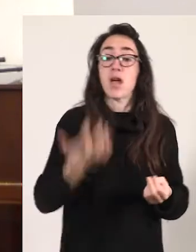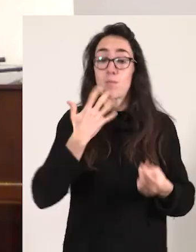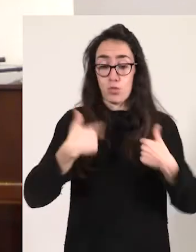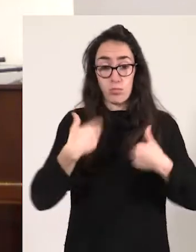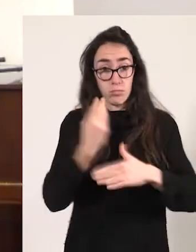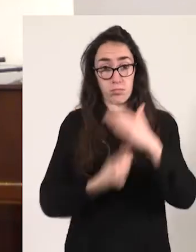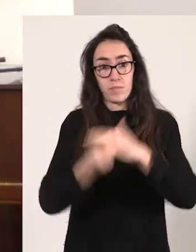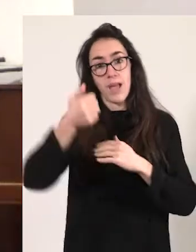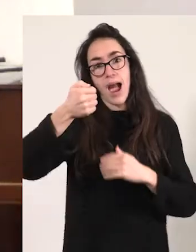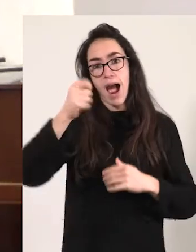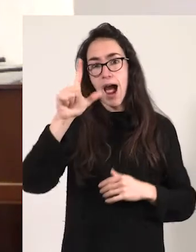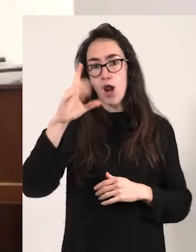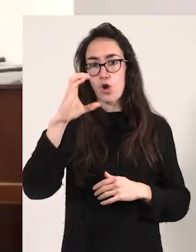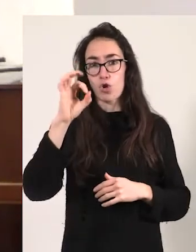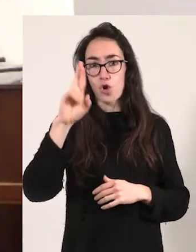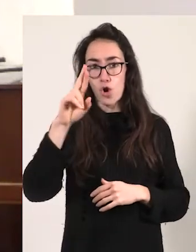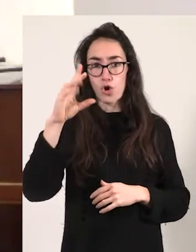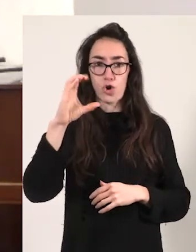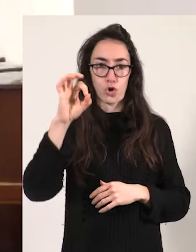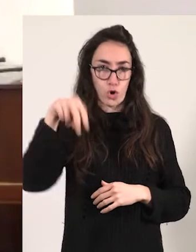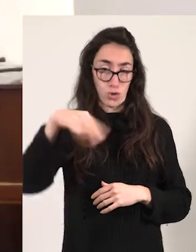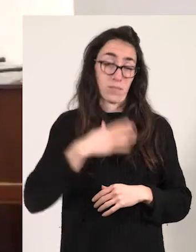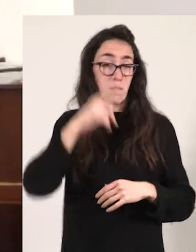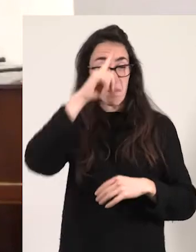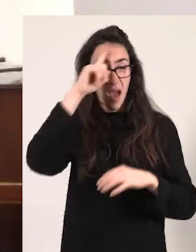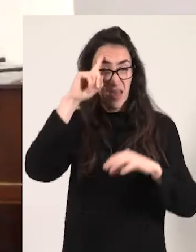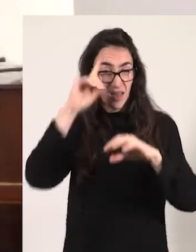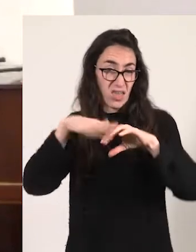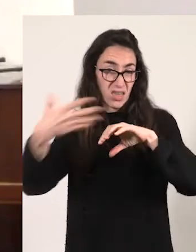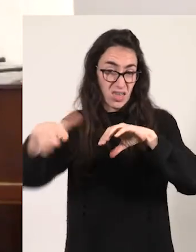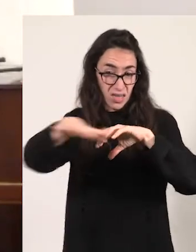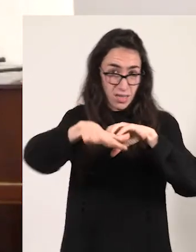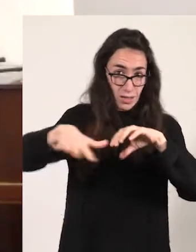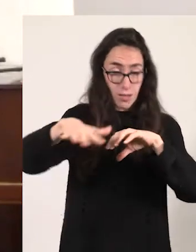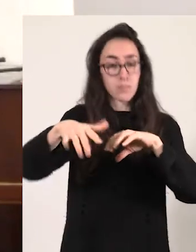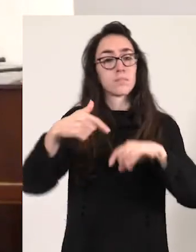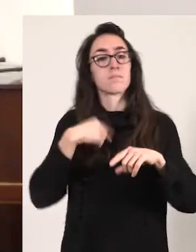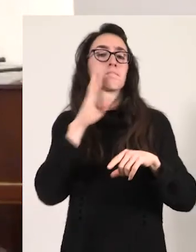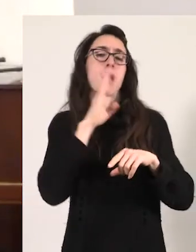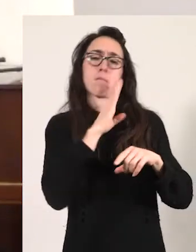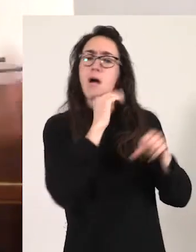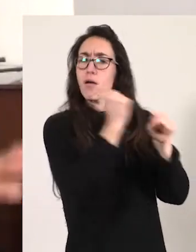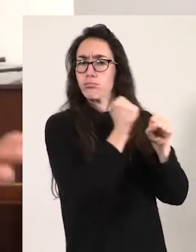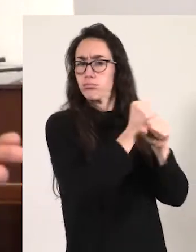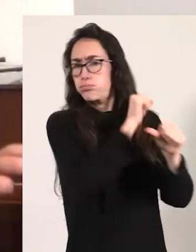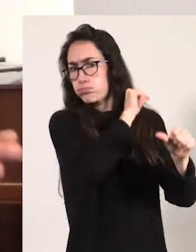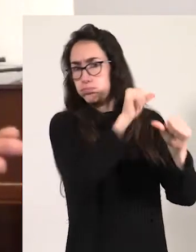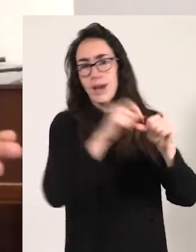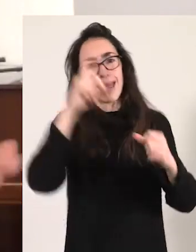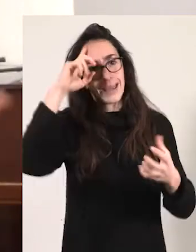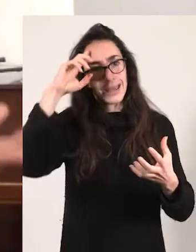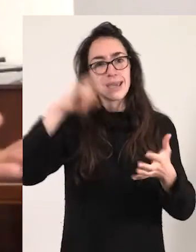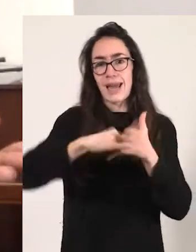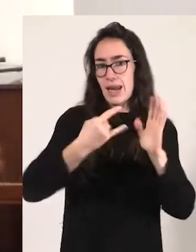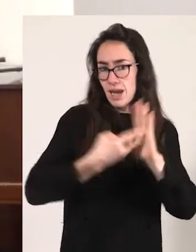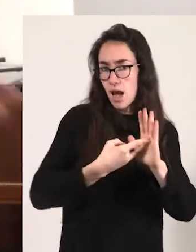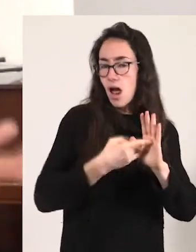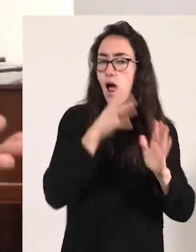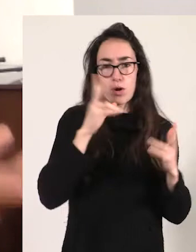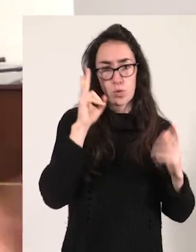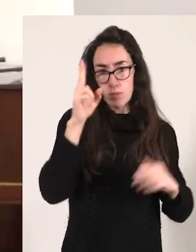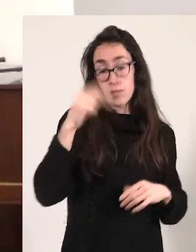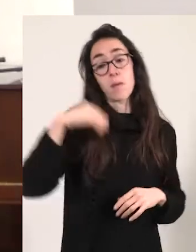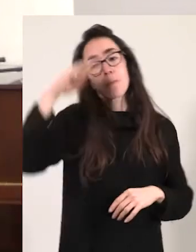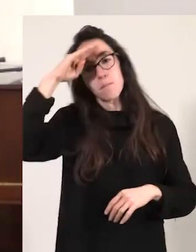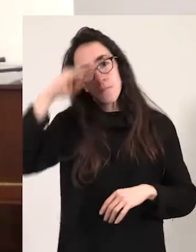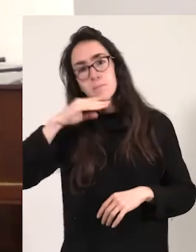Os voy a poner un ejemplo muy sencillo. Yo soy de Alcorcón, como he dicho, de la periferia de Madrid. Pues mi madre ha trabajado, ya está jubilada como